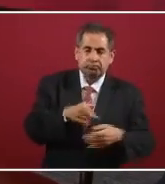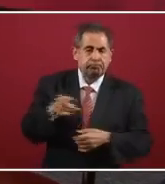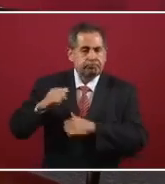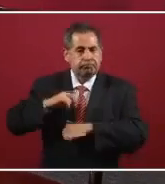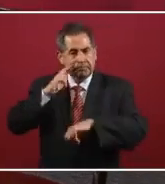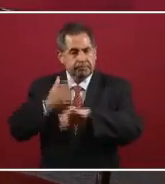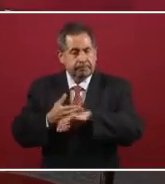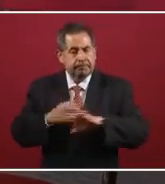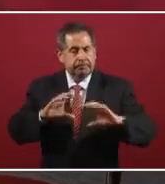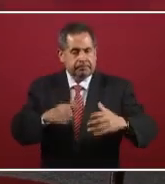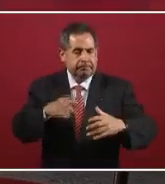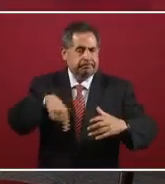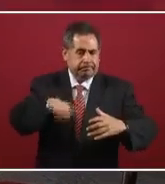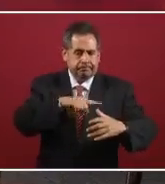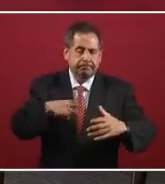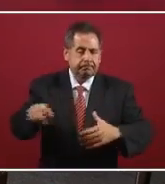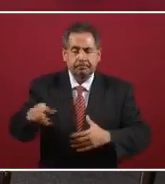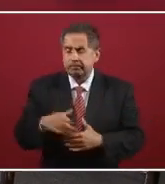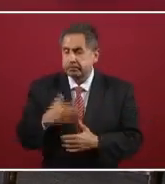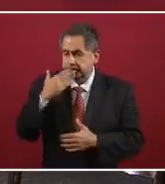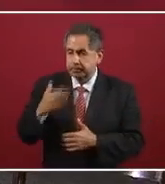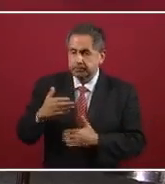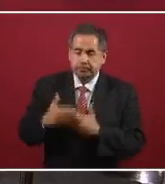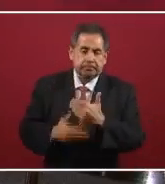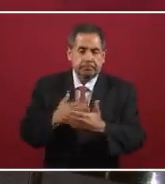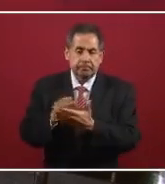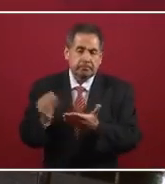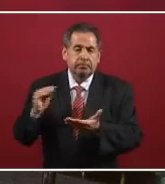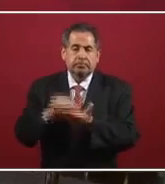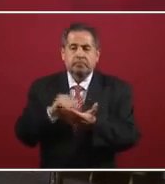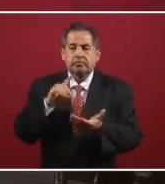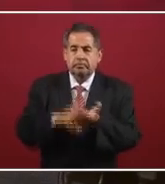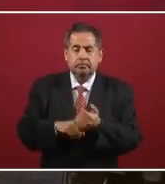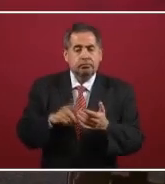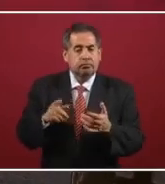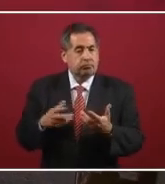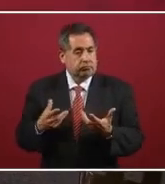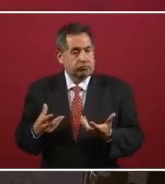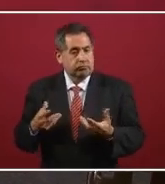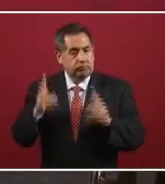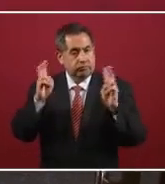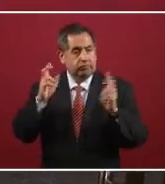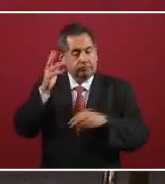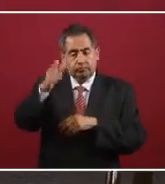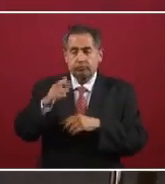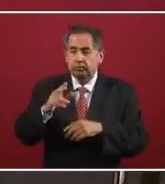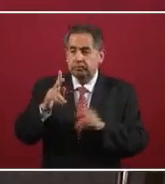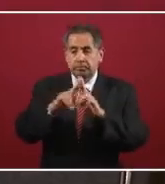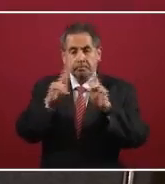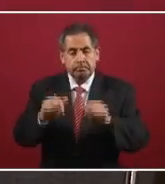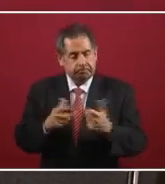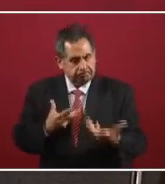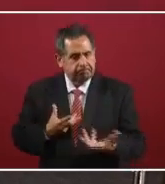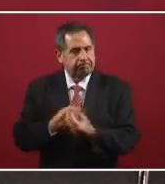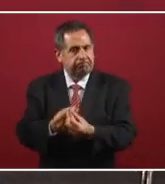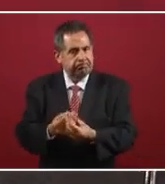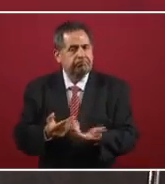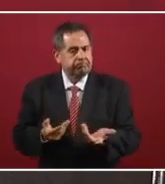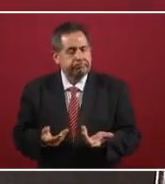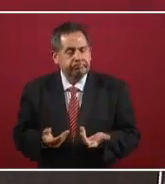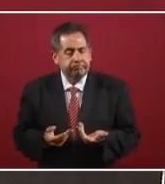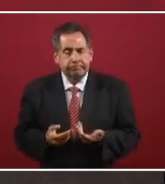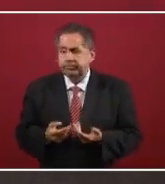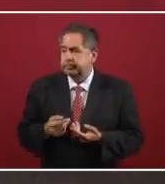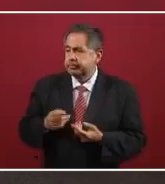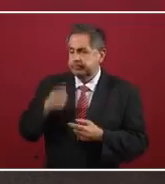crucial para la correcta desarrollo e implantación de Juntos por la Paz, la Estrategia Nacional de Prevención contra